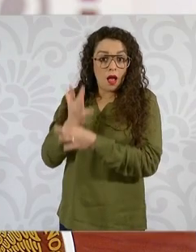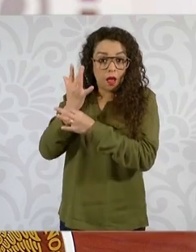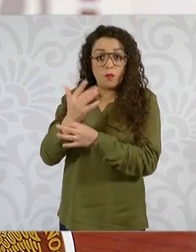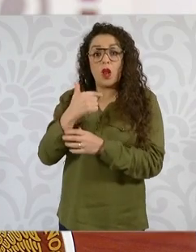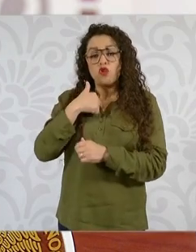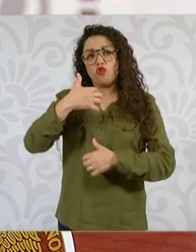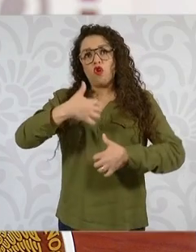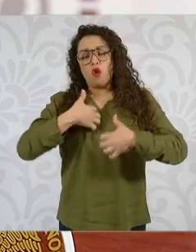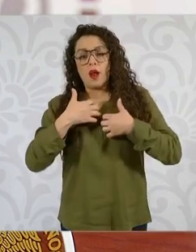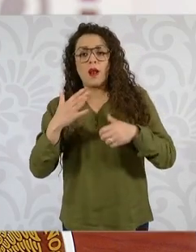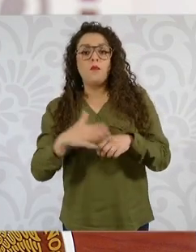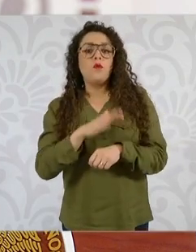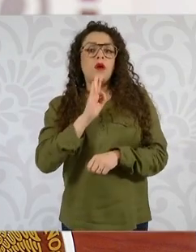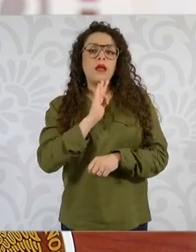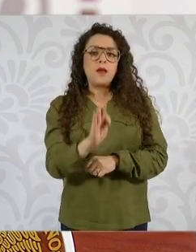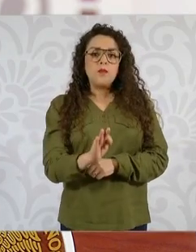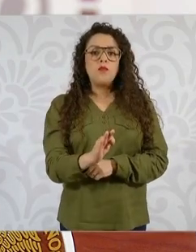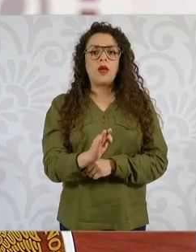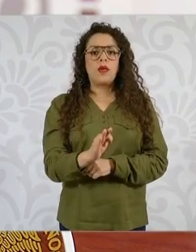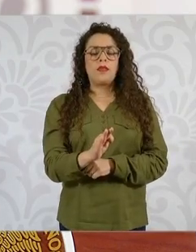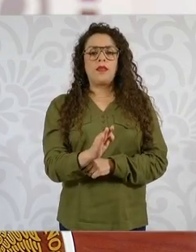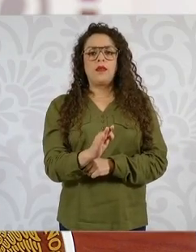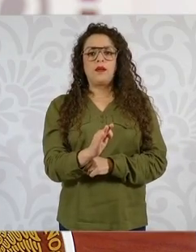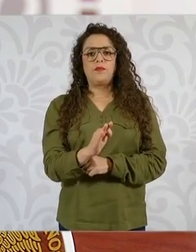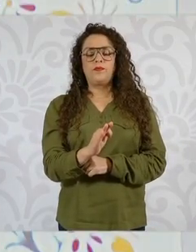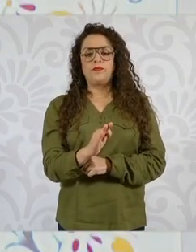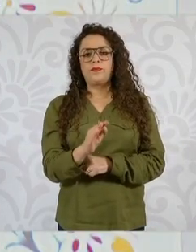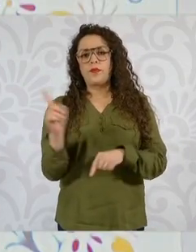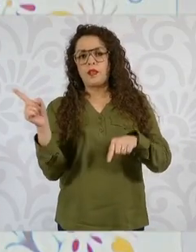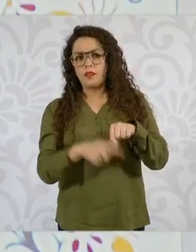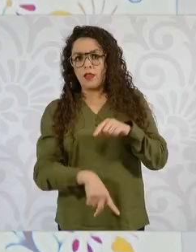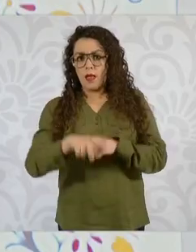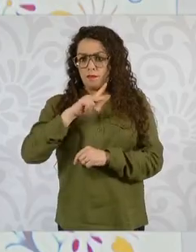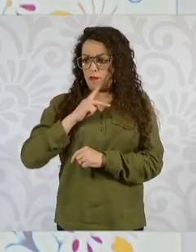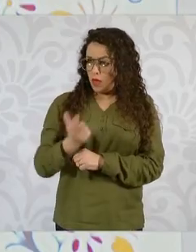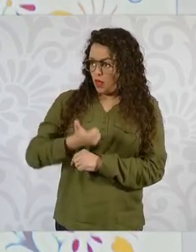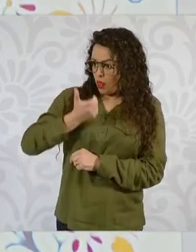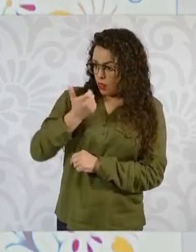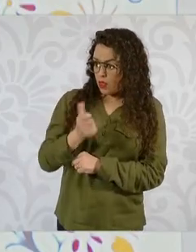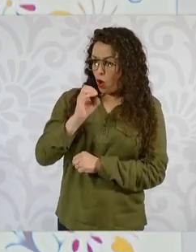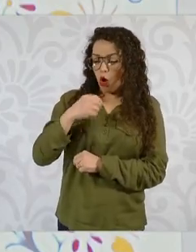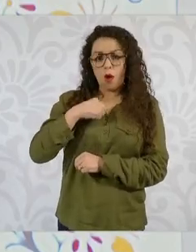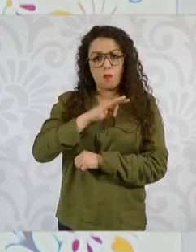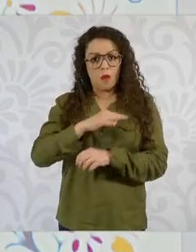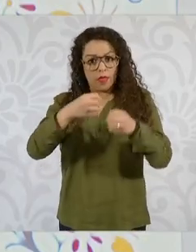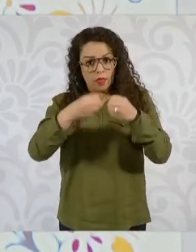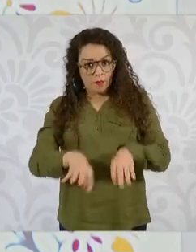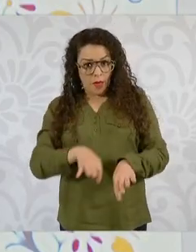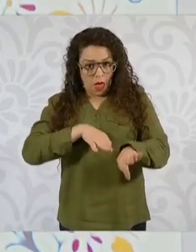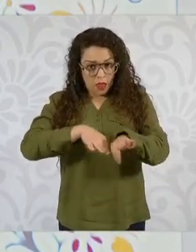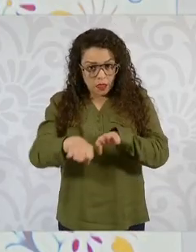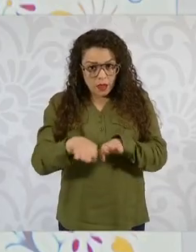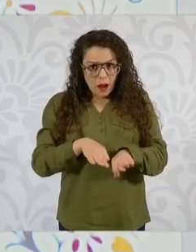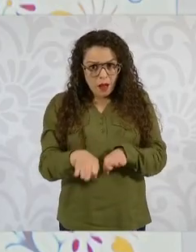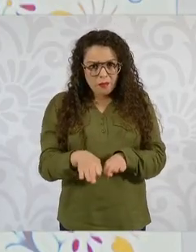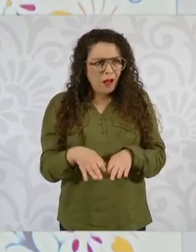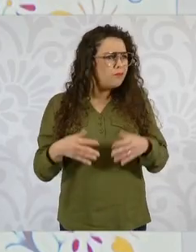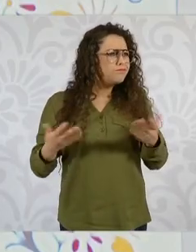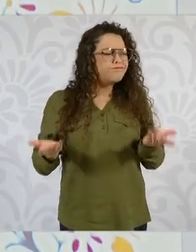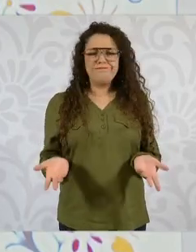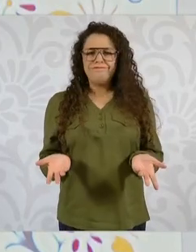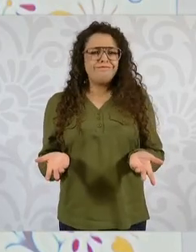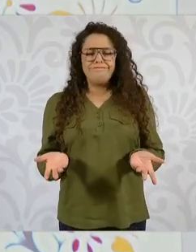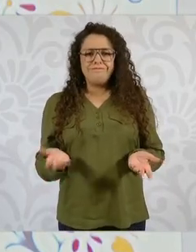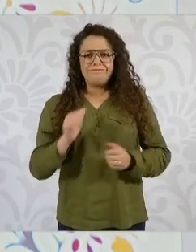laborales o sus ingresos no tienen razón de ser porque no se van a